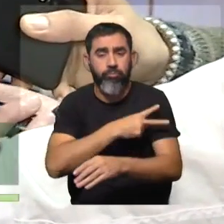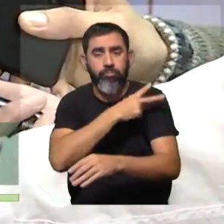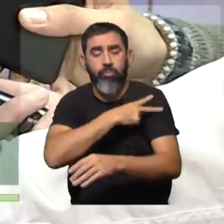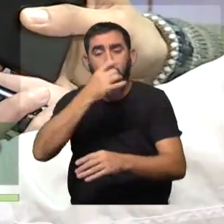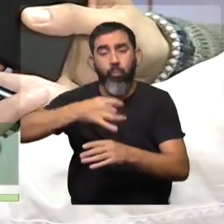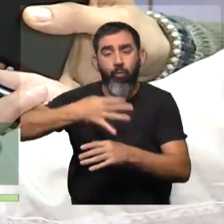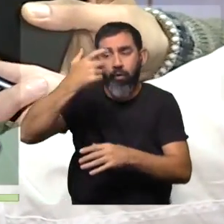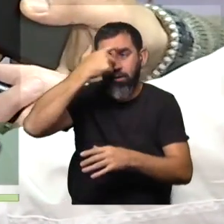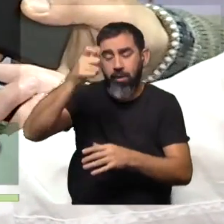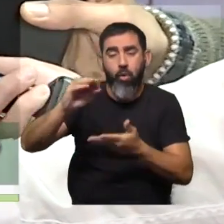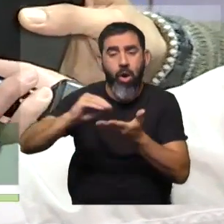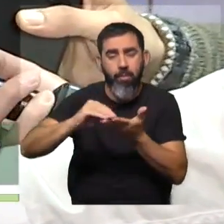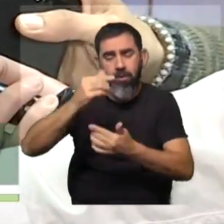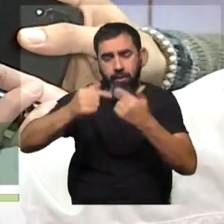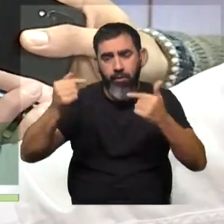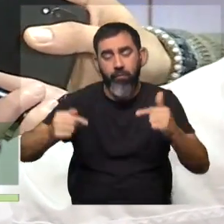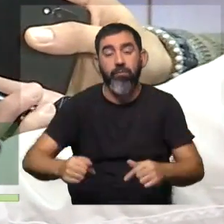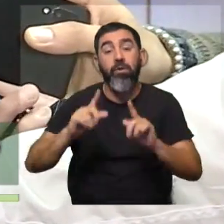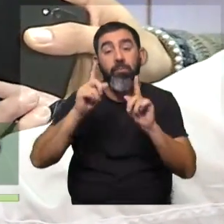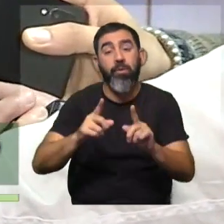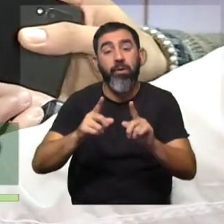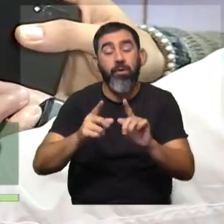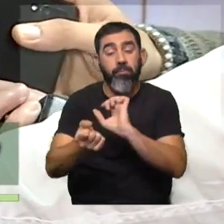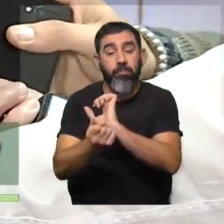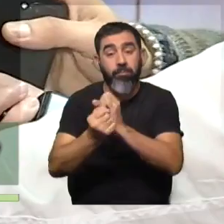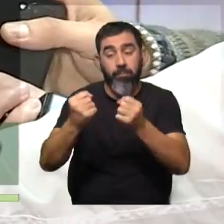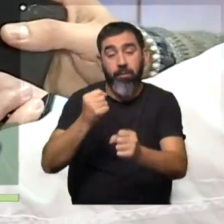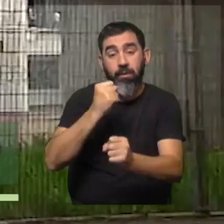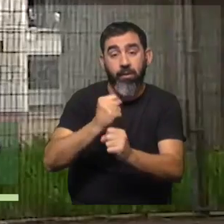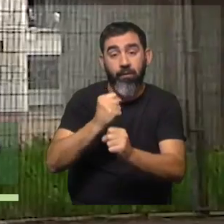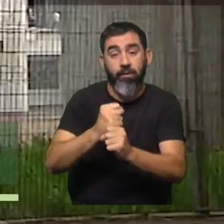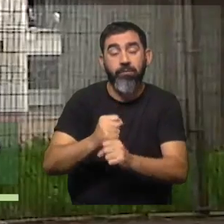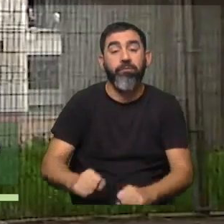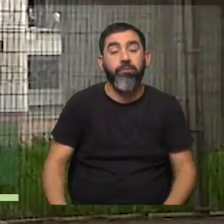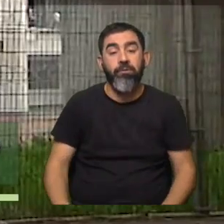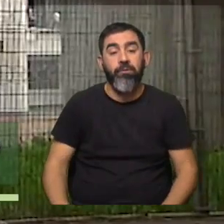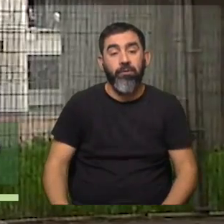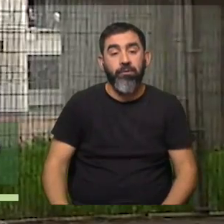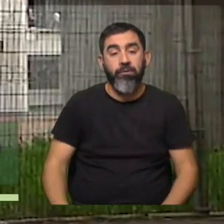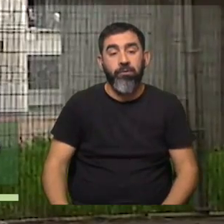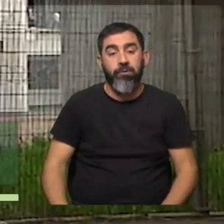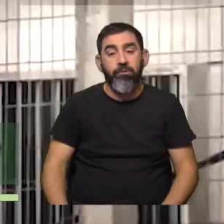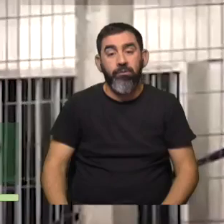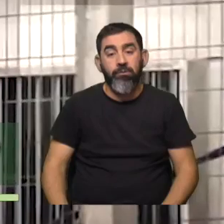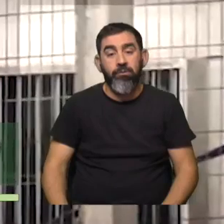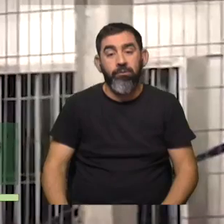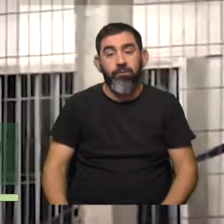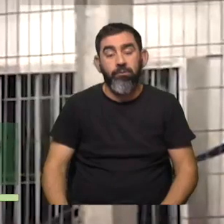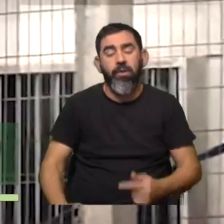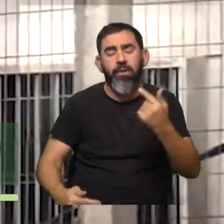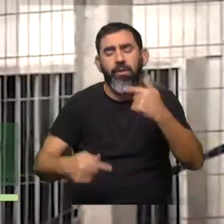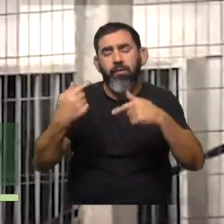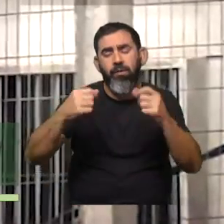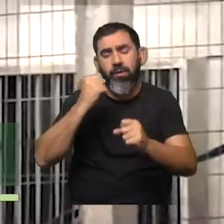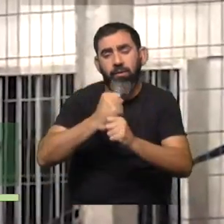profesionales técnicos administrativos y el escalafón penitenciario que sería la escalafón ese Este nosotros realizamos diferentes